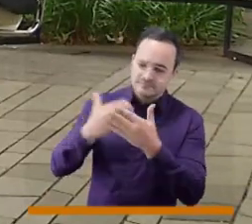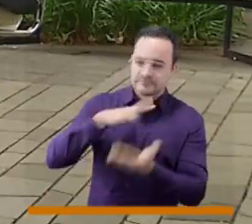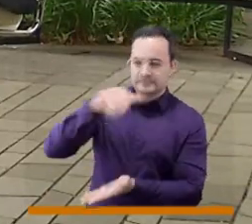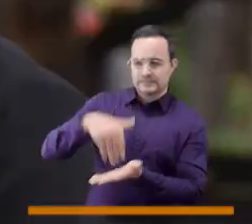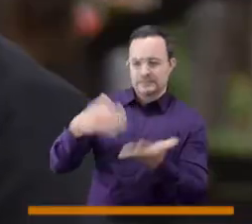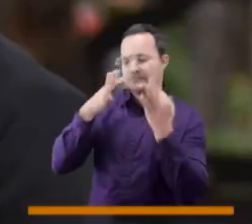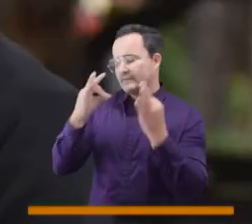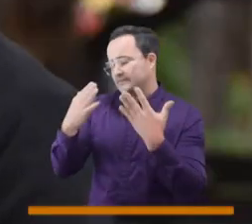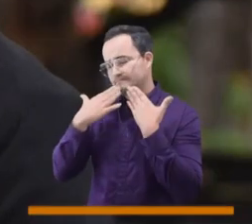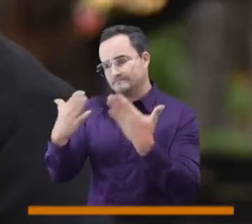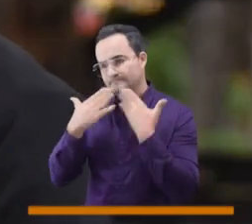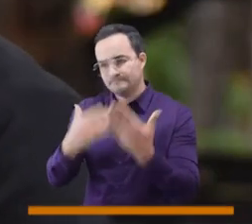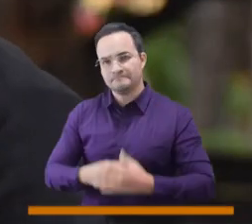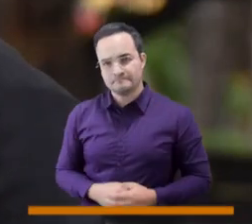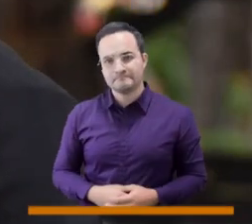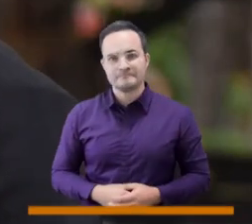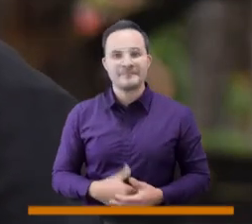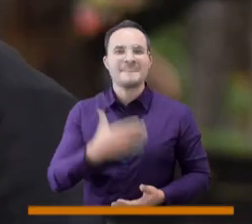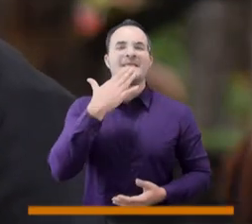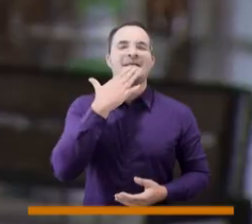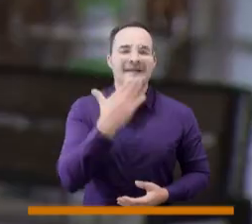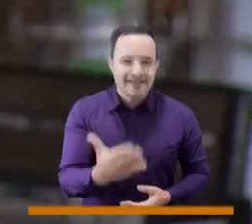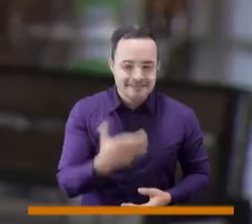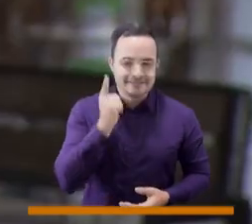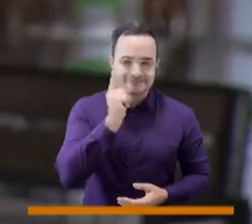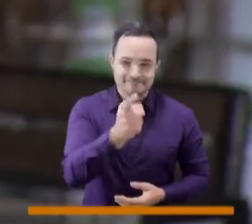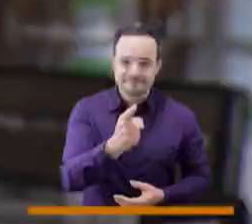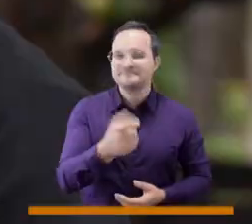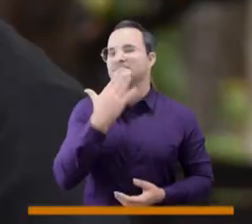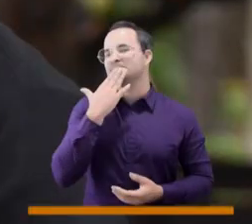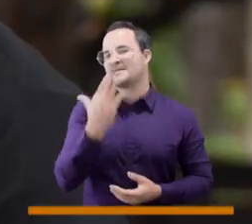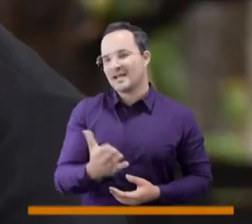humanas, contarnos parte de ese trasegar de los artistas en el centro.